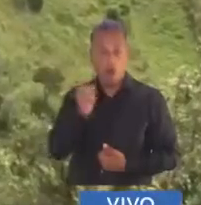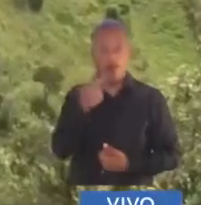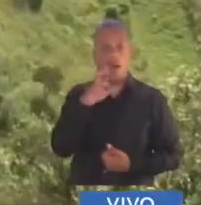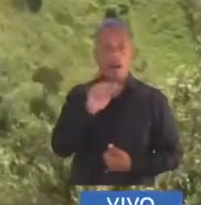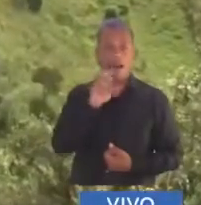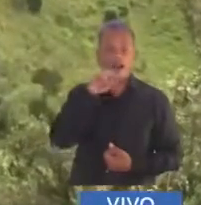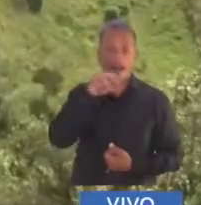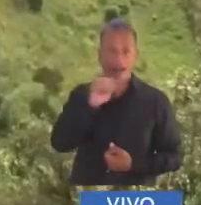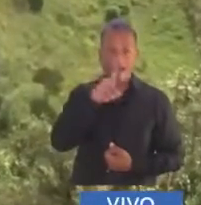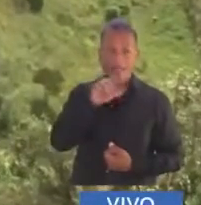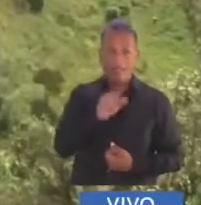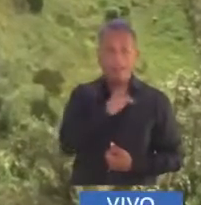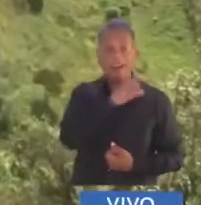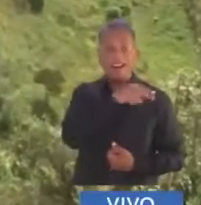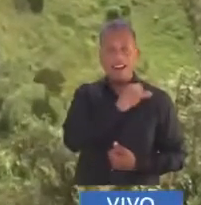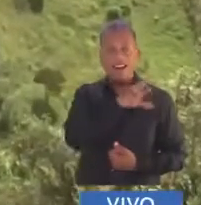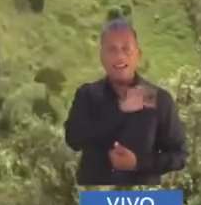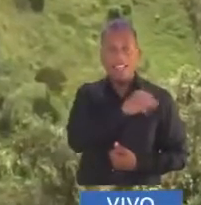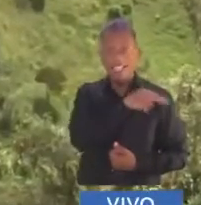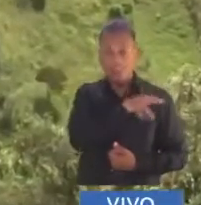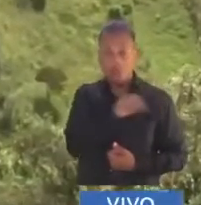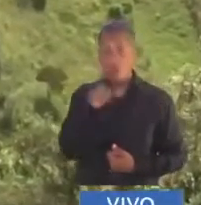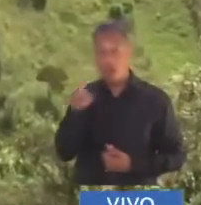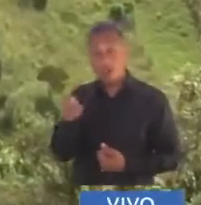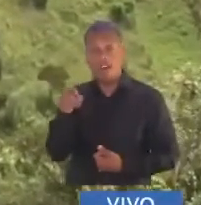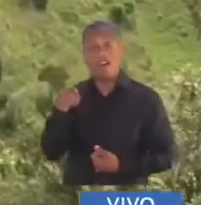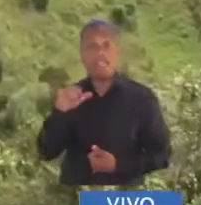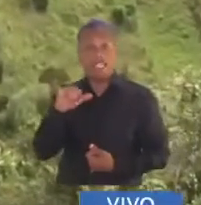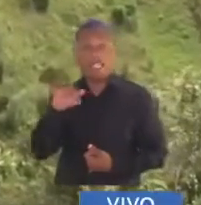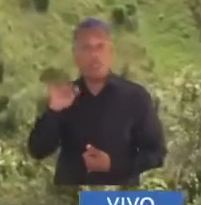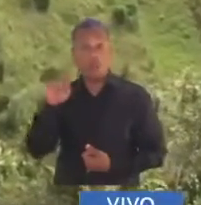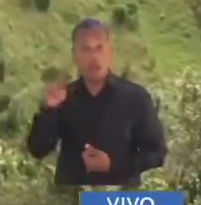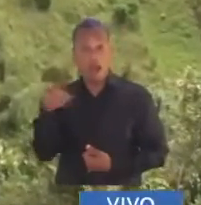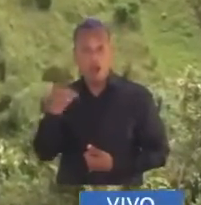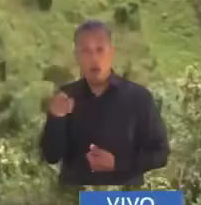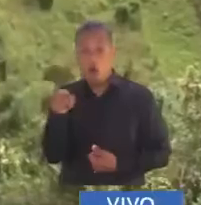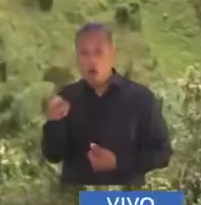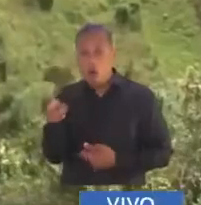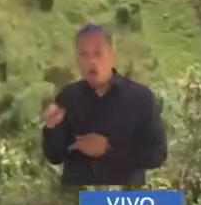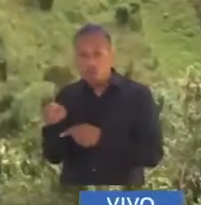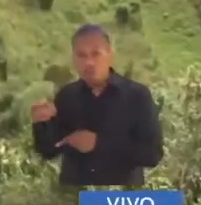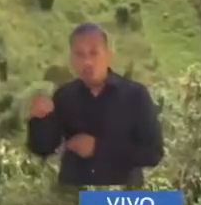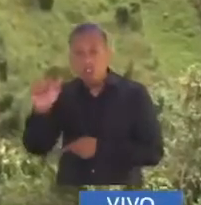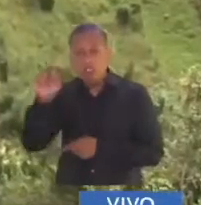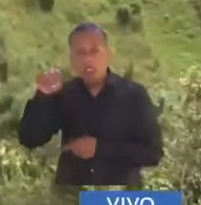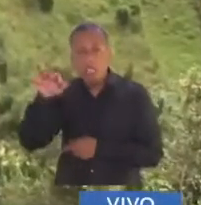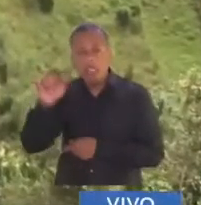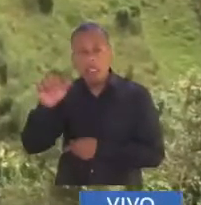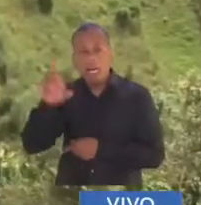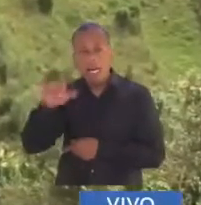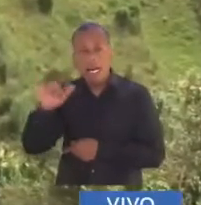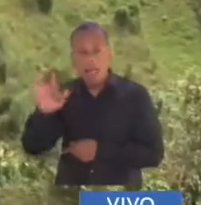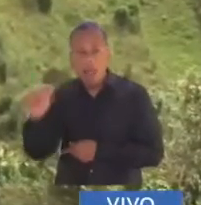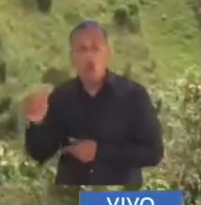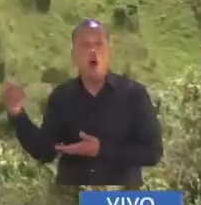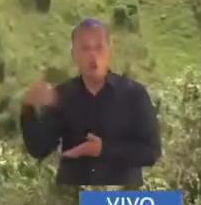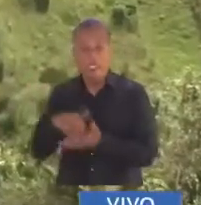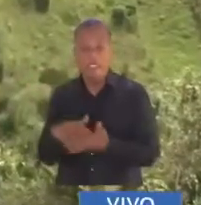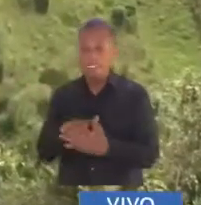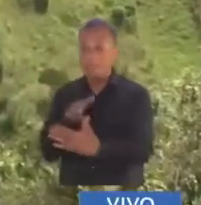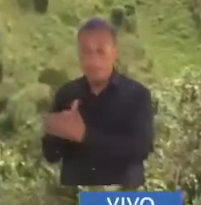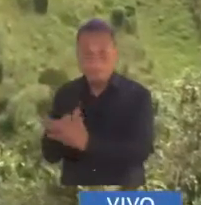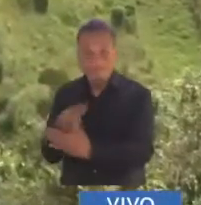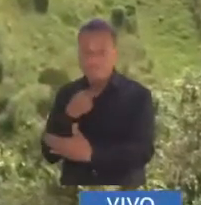Y allí, en Ituango, nuevamente el corregimiento de Santa Rita está otra vez incomunicado. Son alrededor